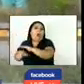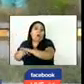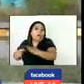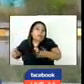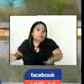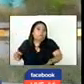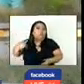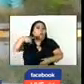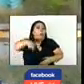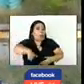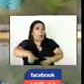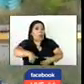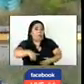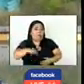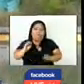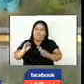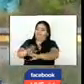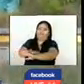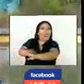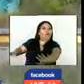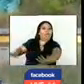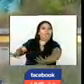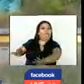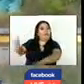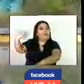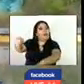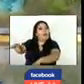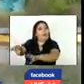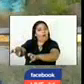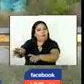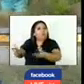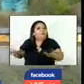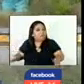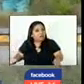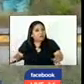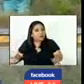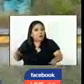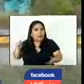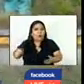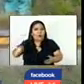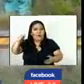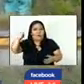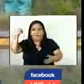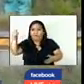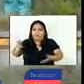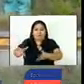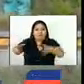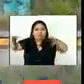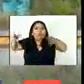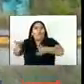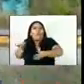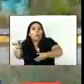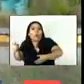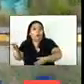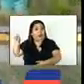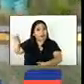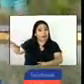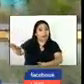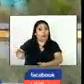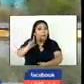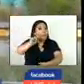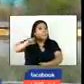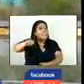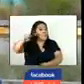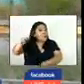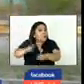Entonces hoy le vamos a decir adiós a esos monumentos de robo, decir incluso una muñeca que está por aquí costó un poco más de un millón de